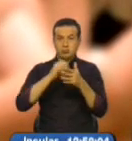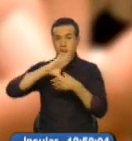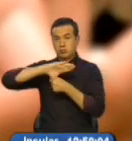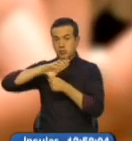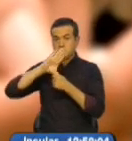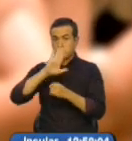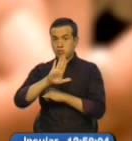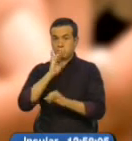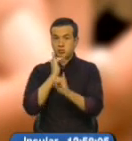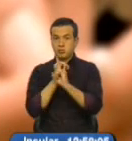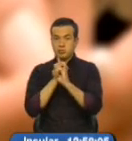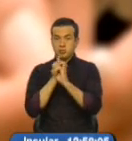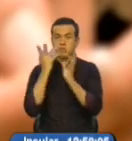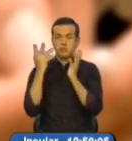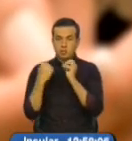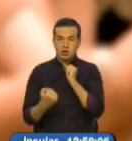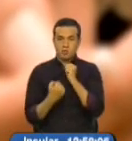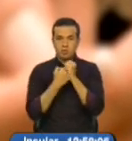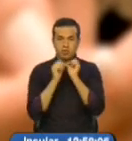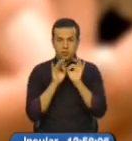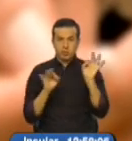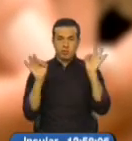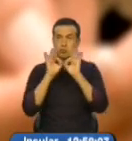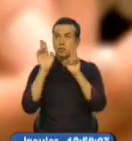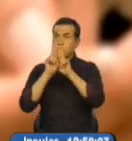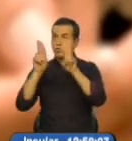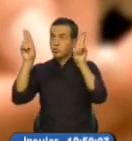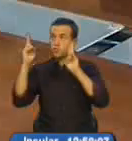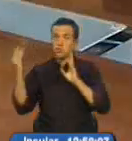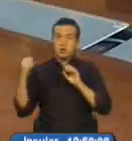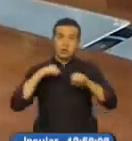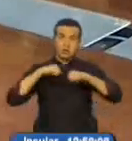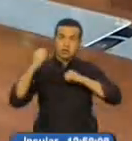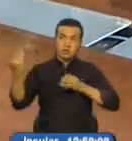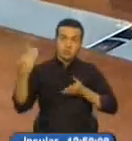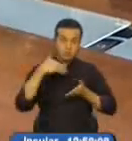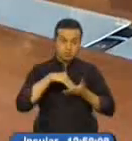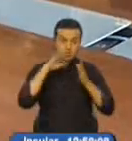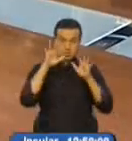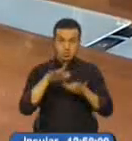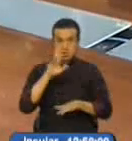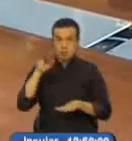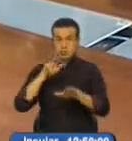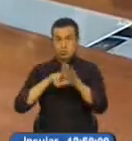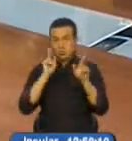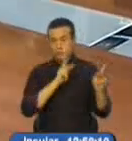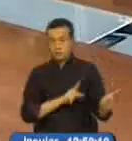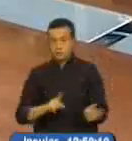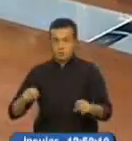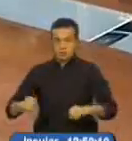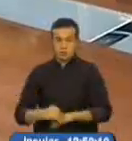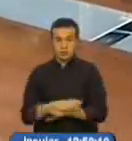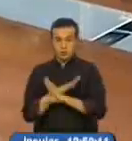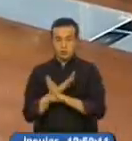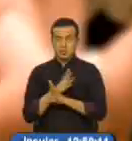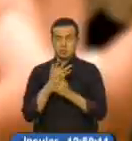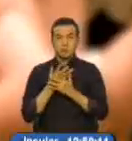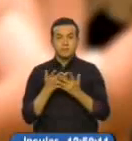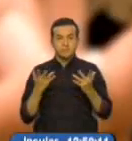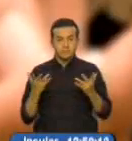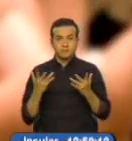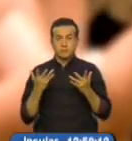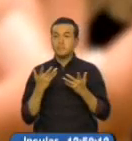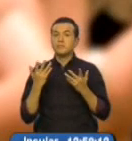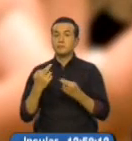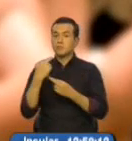institución encargada de generar los apoyos necesarios desde Naciones Unidas y la Secretaría Nacional de Planificación y Desarrollo SEMPLADES,